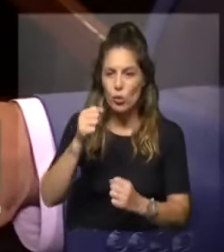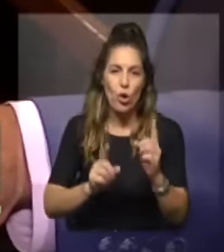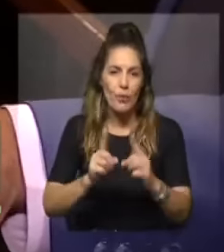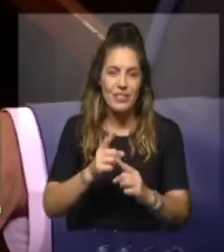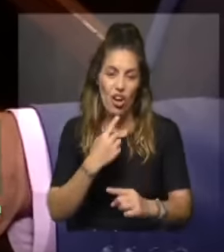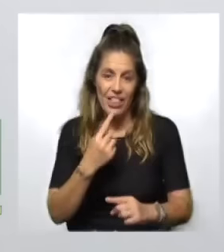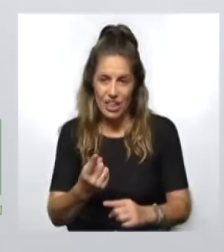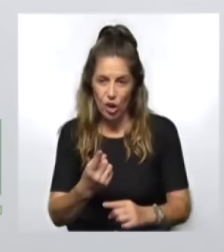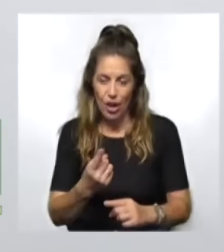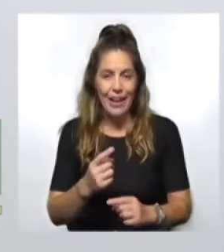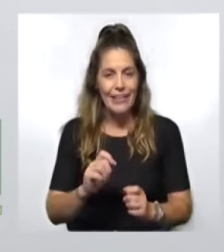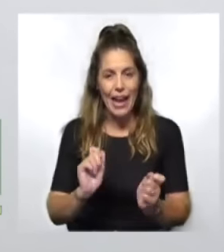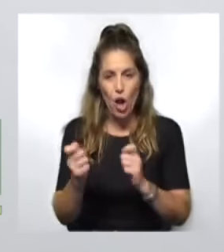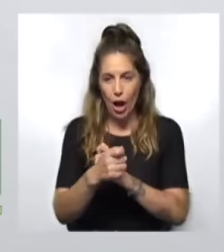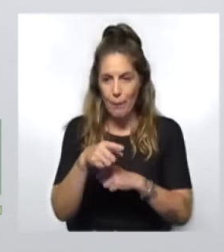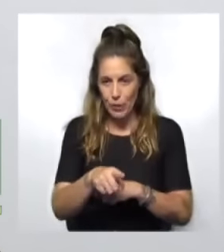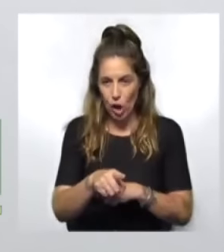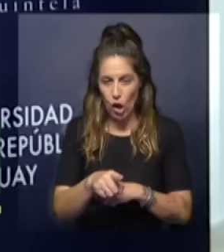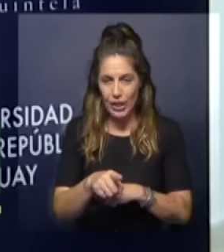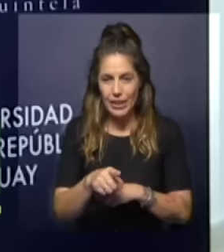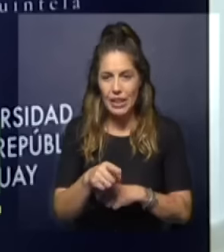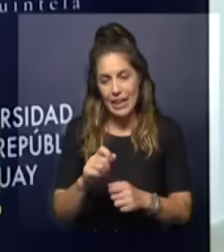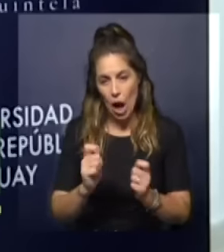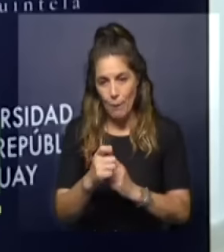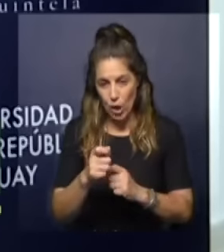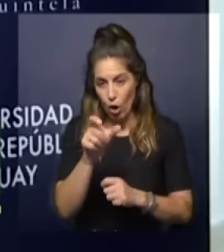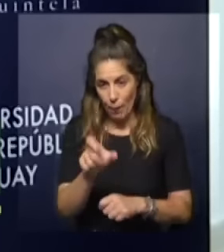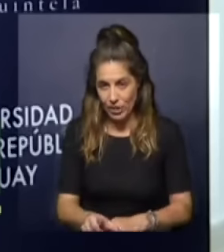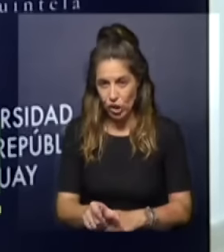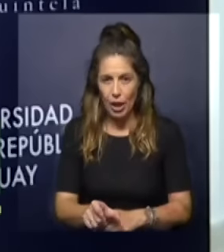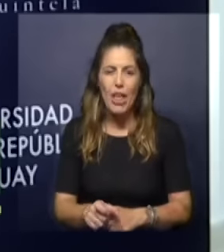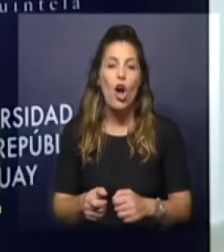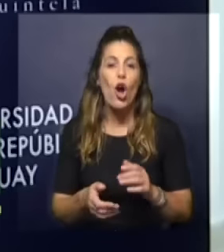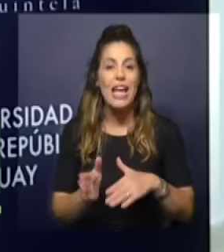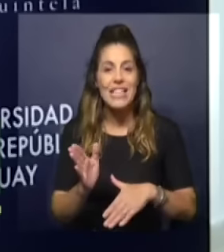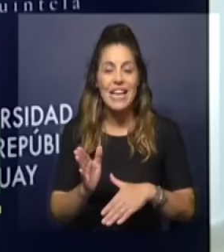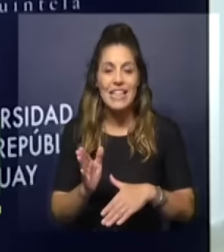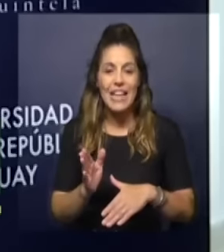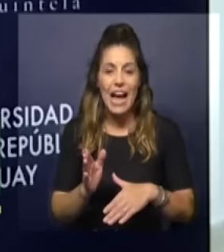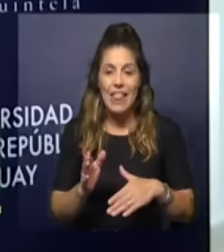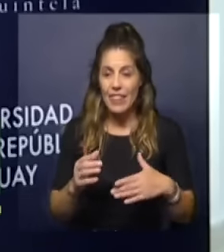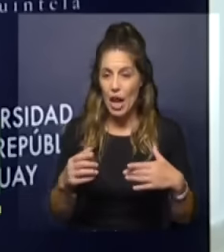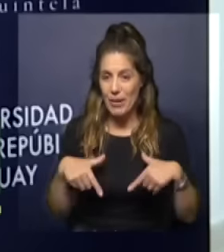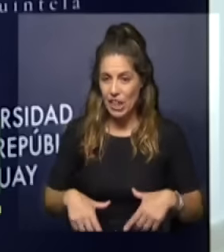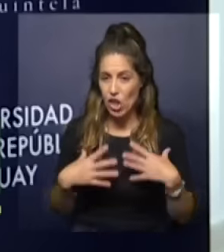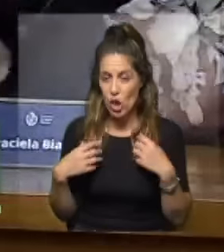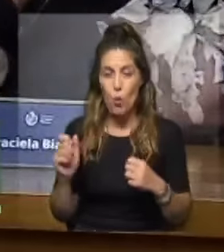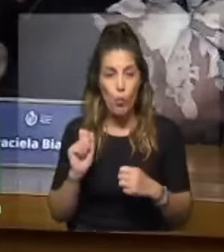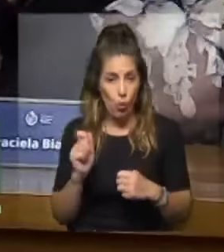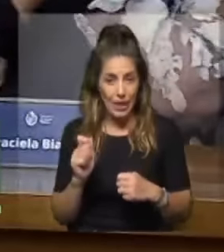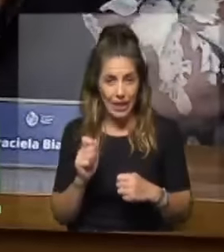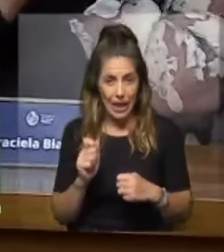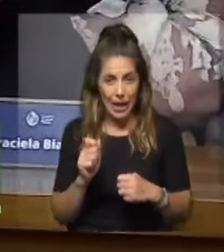declarado y el rumbo de la cartera lo tomó Robert boubier con la salida del cabildante Daniel Salinas de salud pública por motivos personales